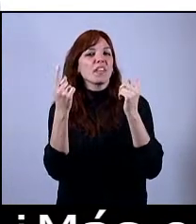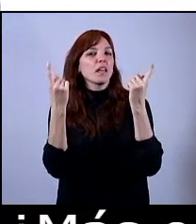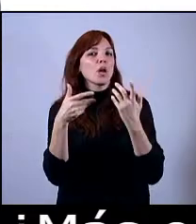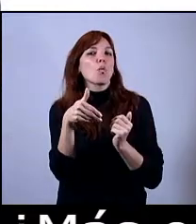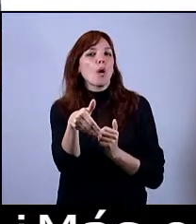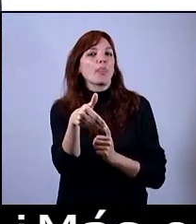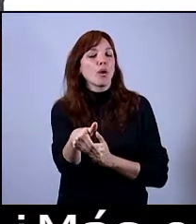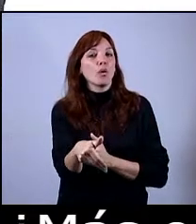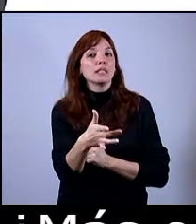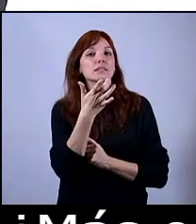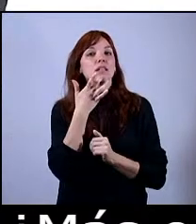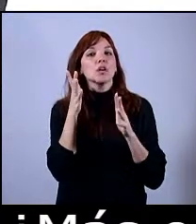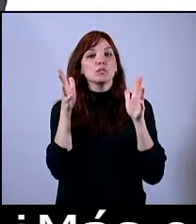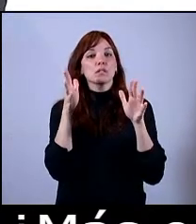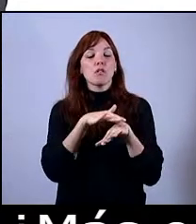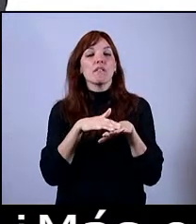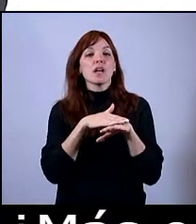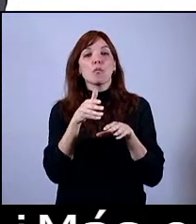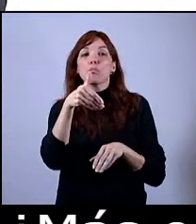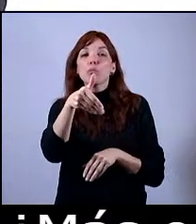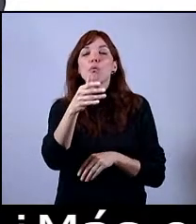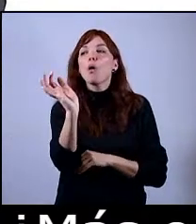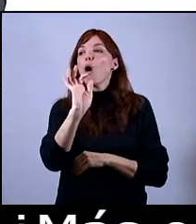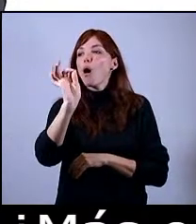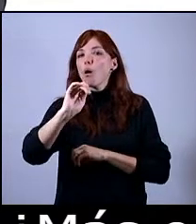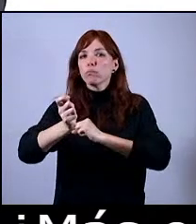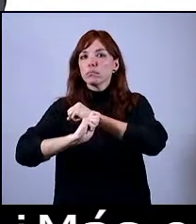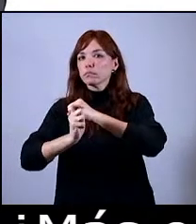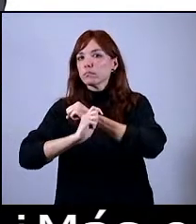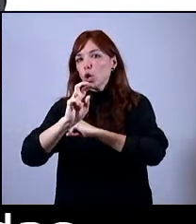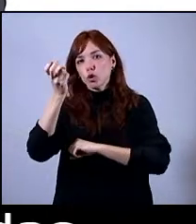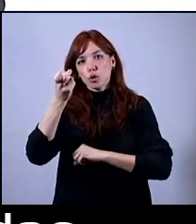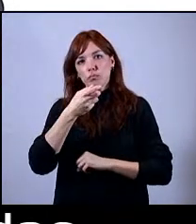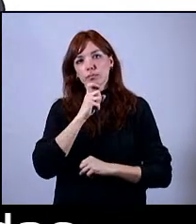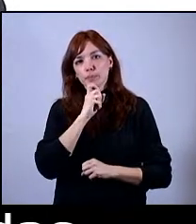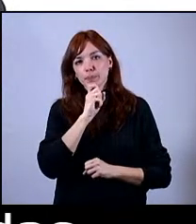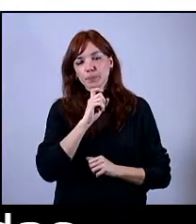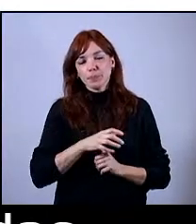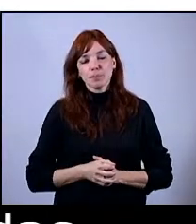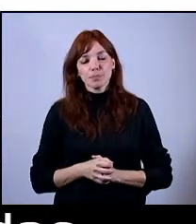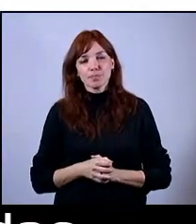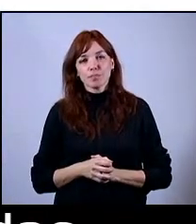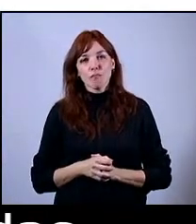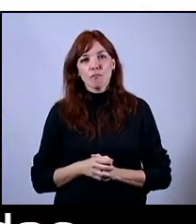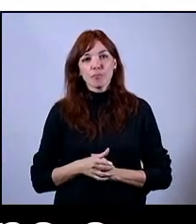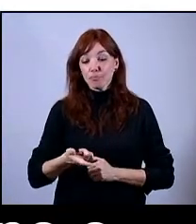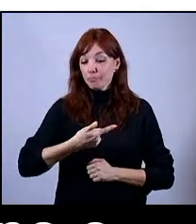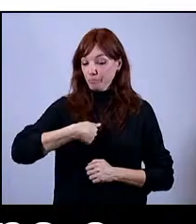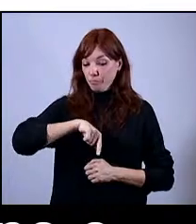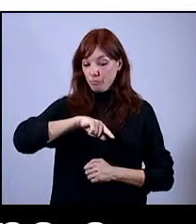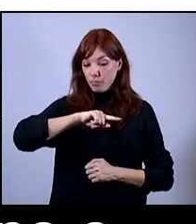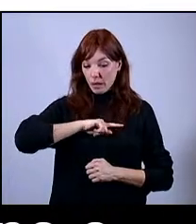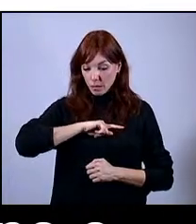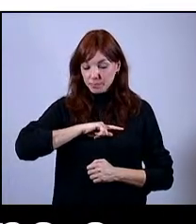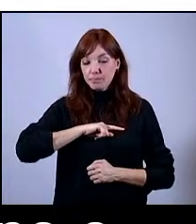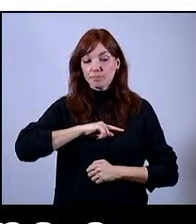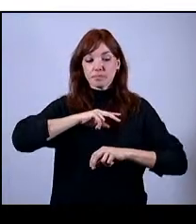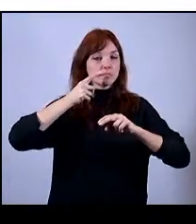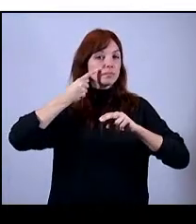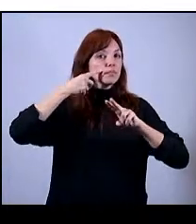se aprobarían en el Consejo de Gobierno o bien otro tipo de resoluciones? Nosotros hemos hecho una